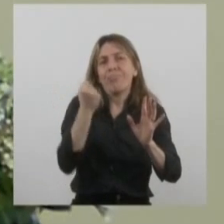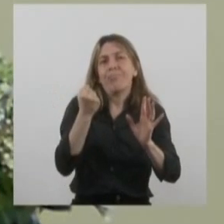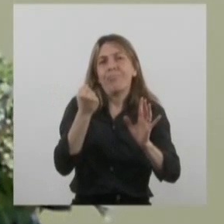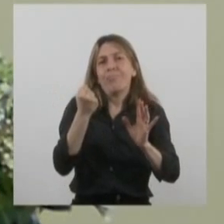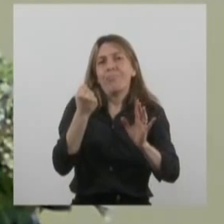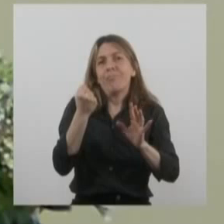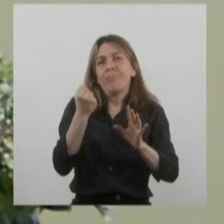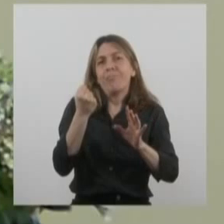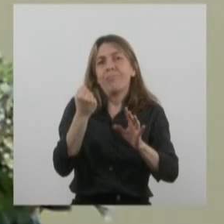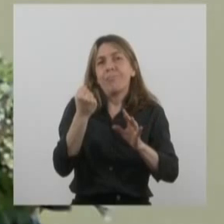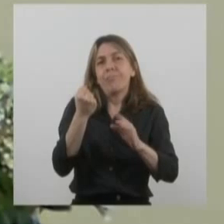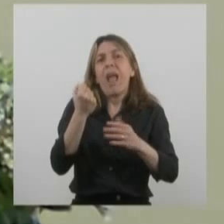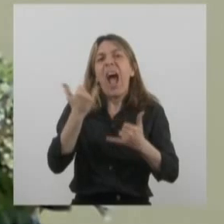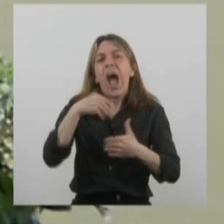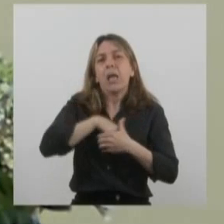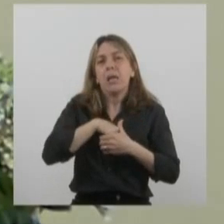de la palabra solidaridad.